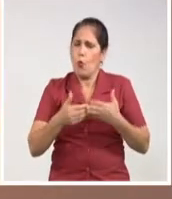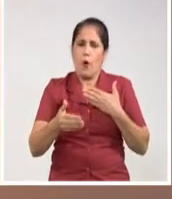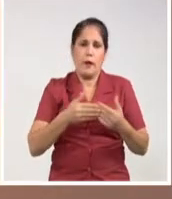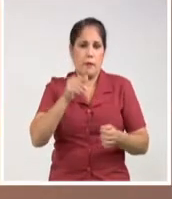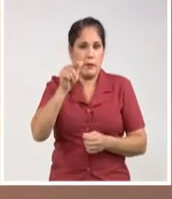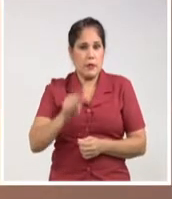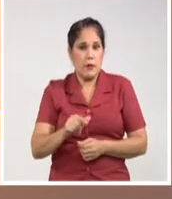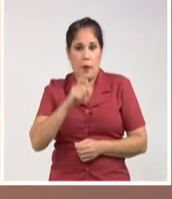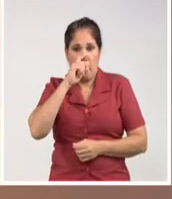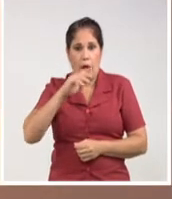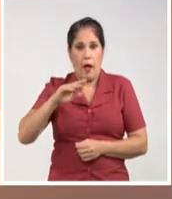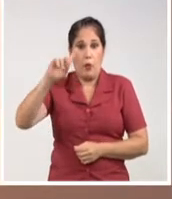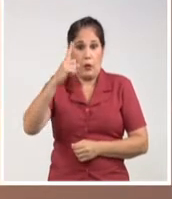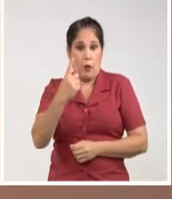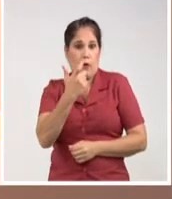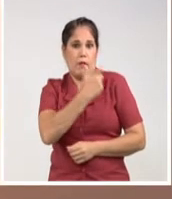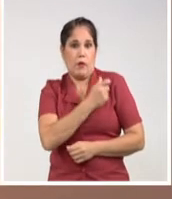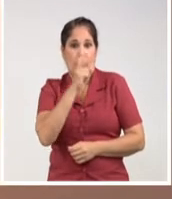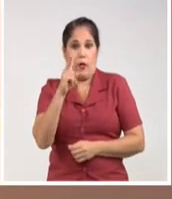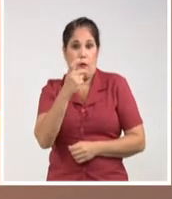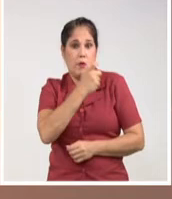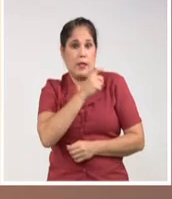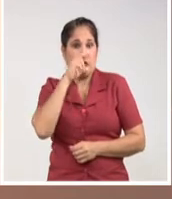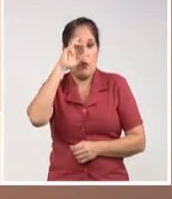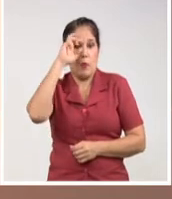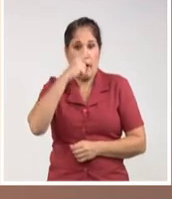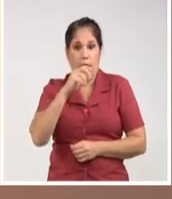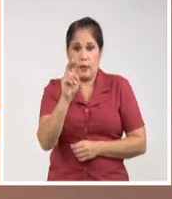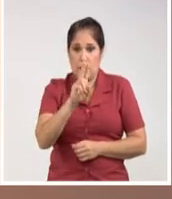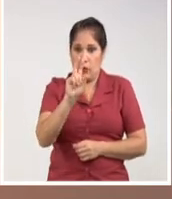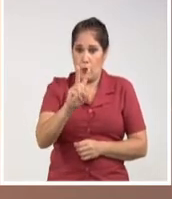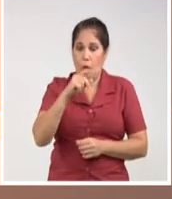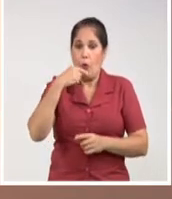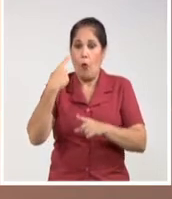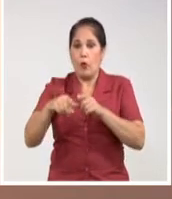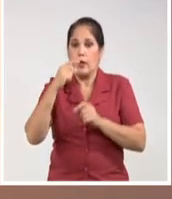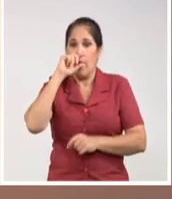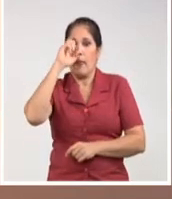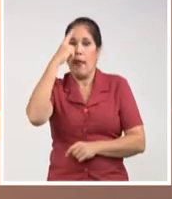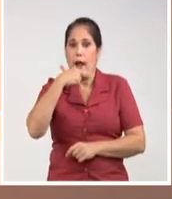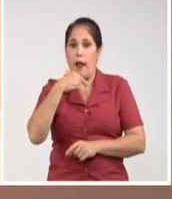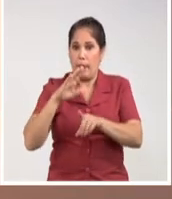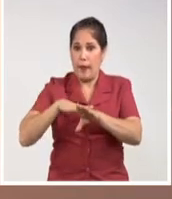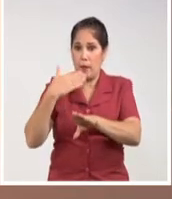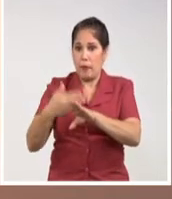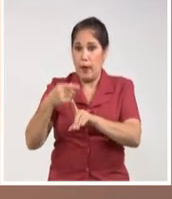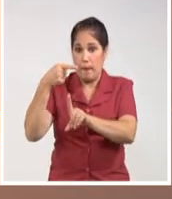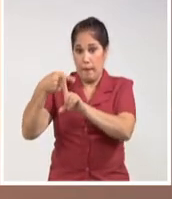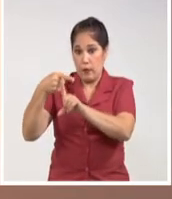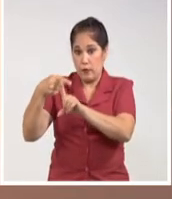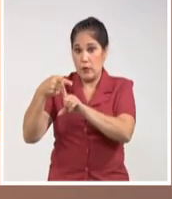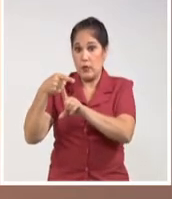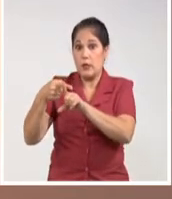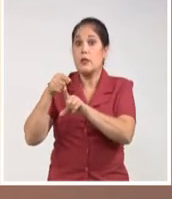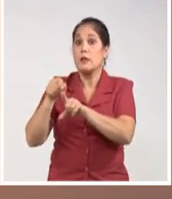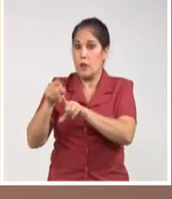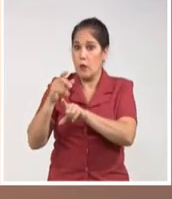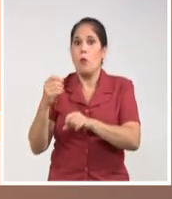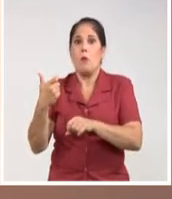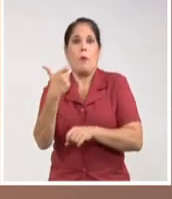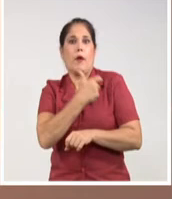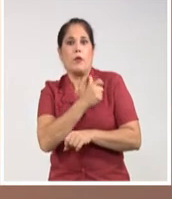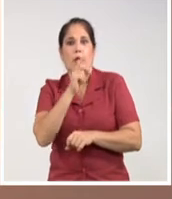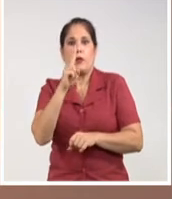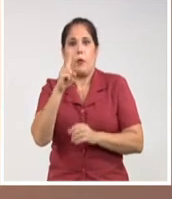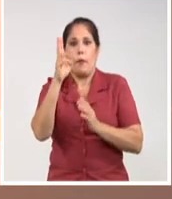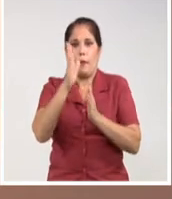que haya recibido 1 o 2 dosis de Soberana 02 o Abdala y después resulta PCR positivo, lo decía la doctora, se vacuna a los